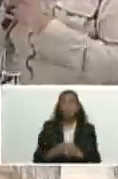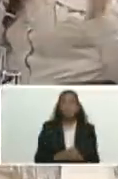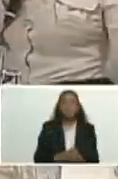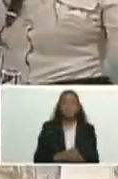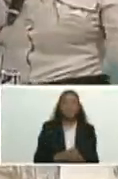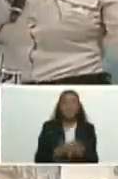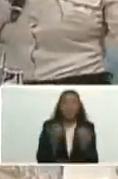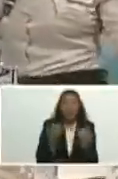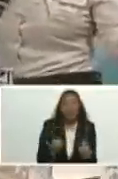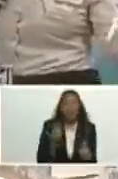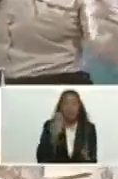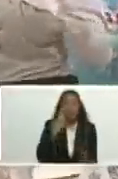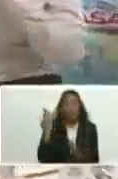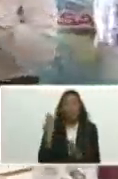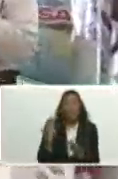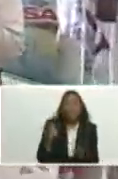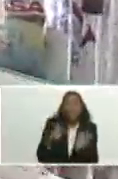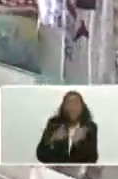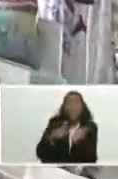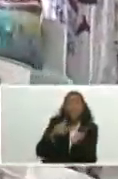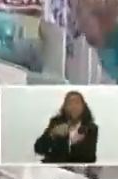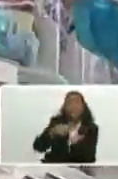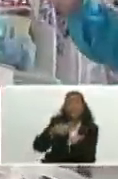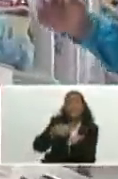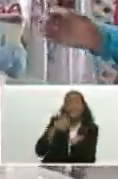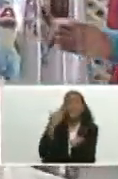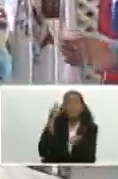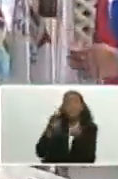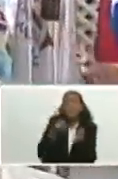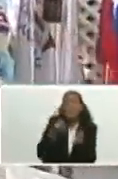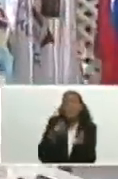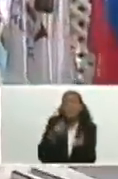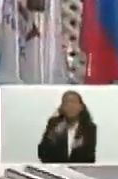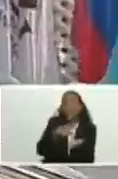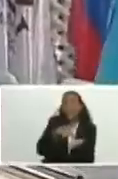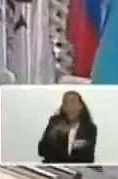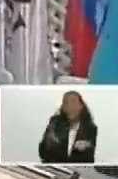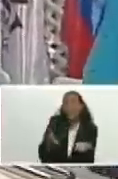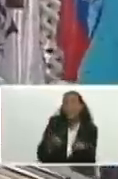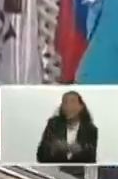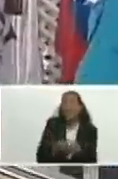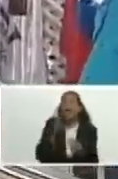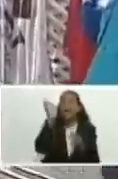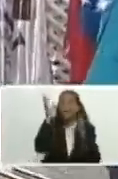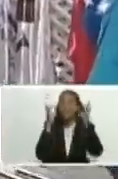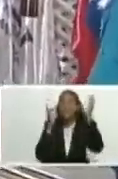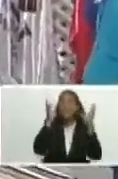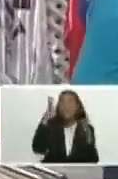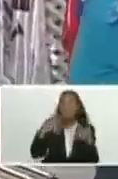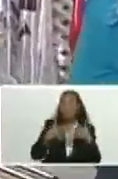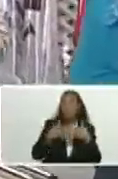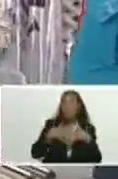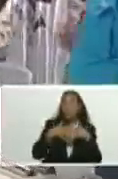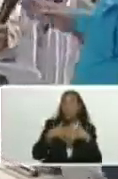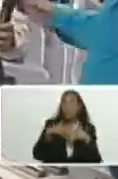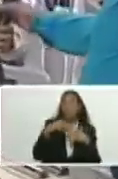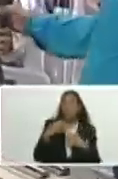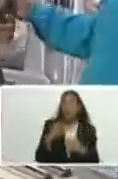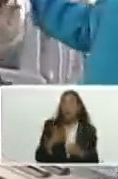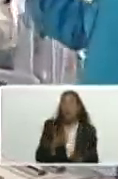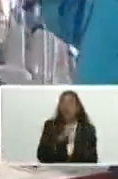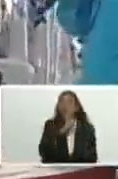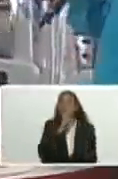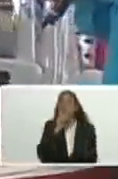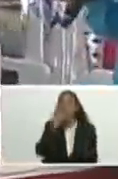Ahora mi compañero, señor Ángel Ramos, le explicará un poco acerca de las inventivas que se realizaron en la empresa. Ángel, cuéntame,